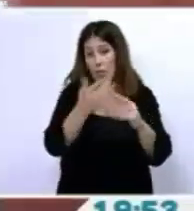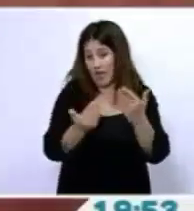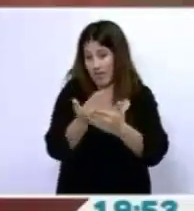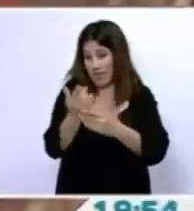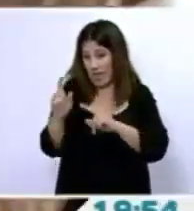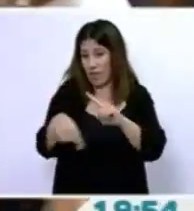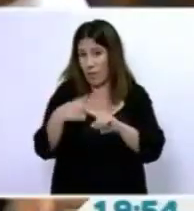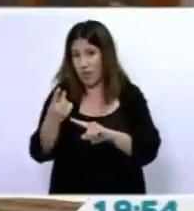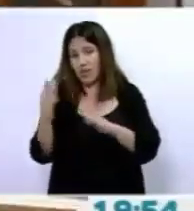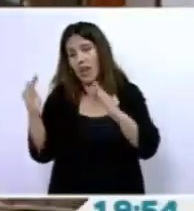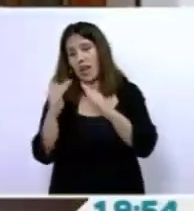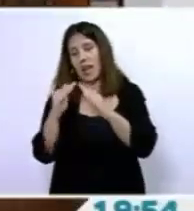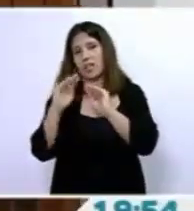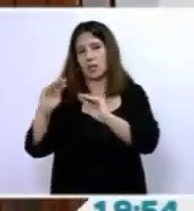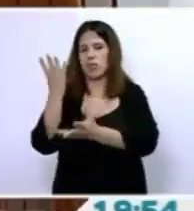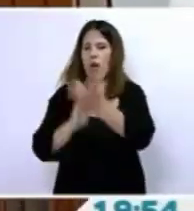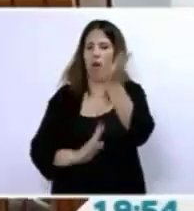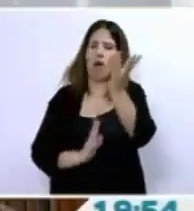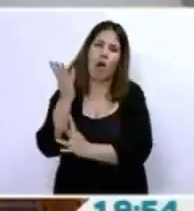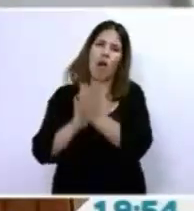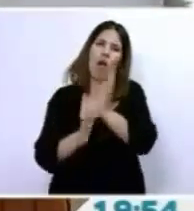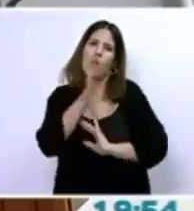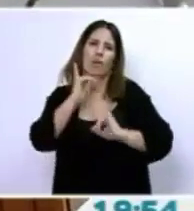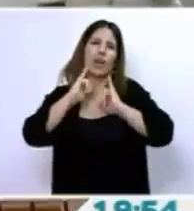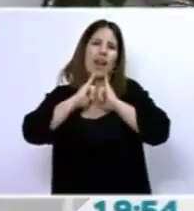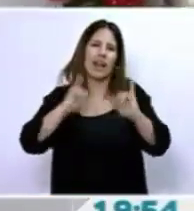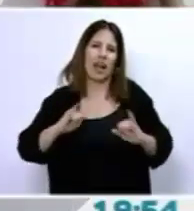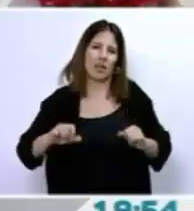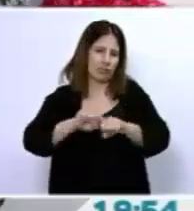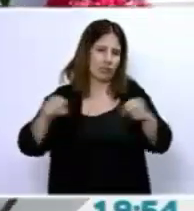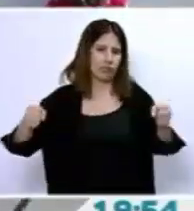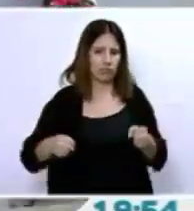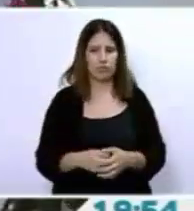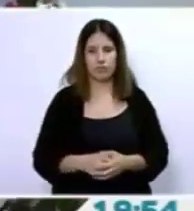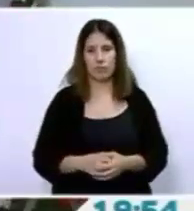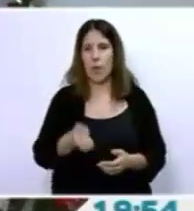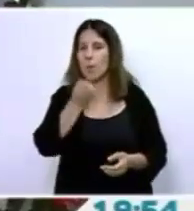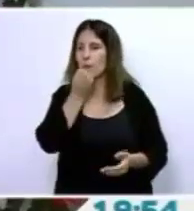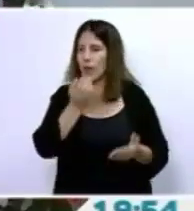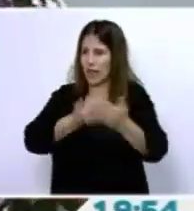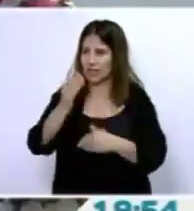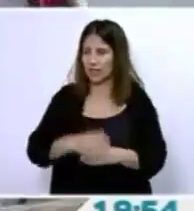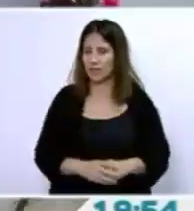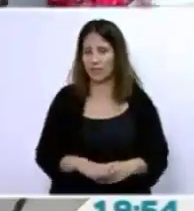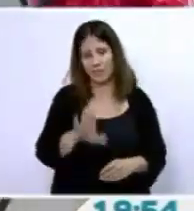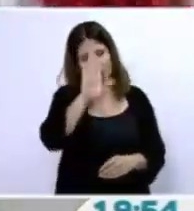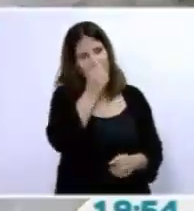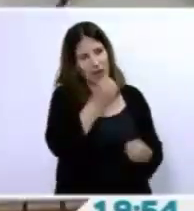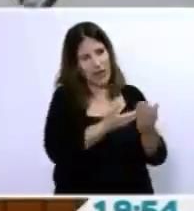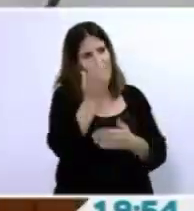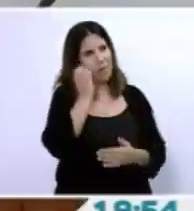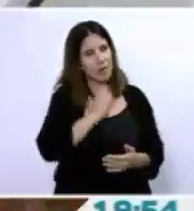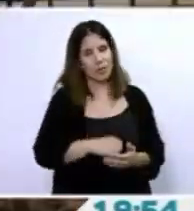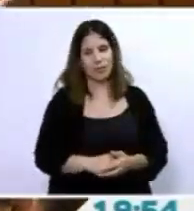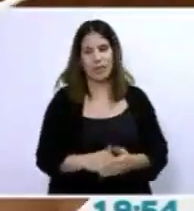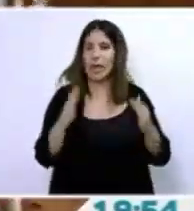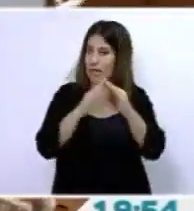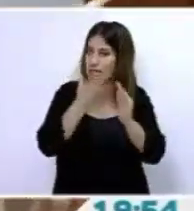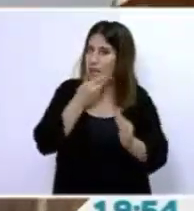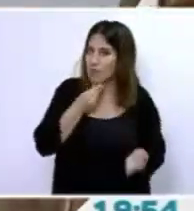de su casa debido a un cortocircuito que la dejó totalmente arrasada. Rosana, muy buenos días. Buenos días, Manu. Qué bonita está quedando la casa.